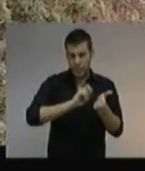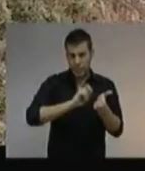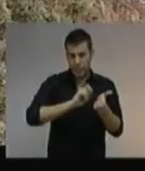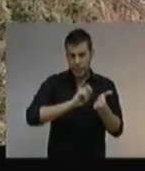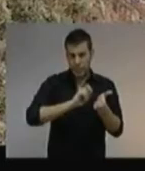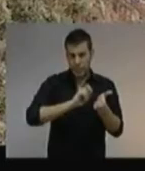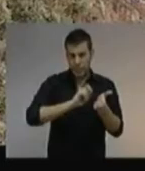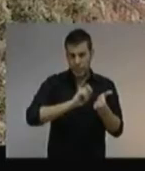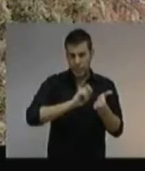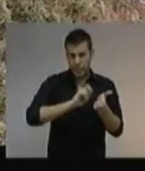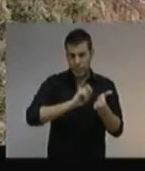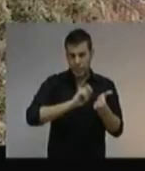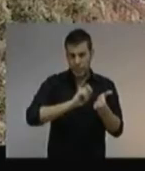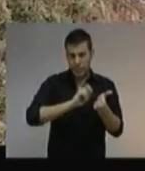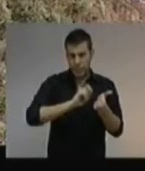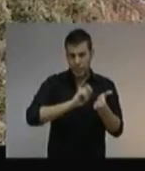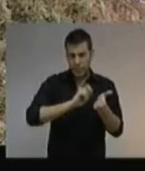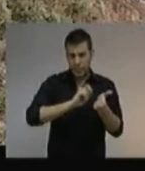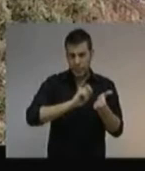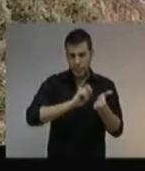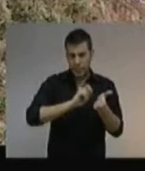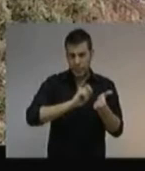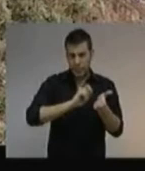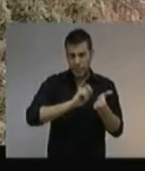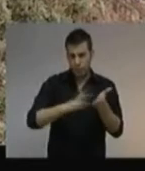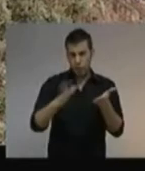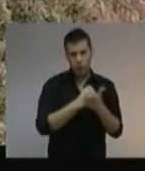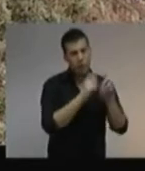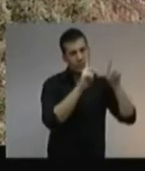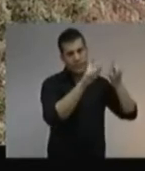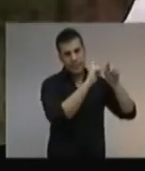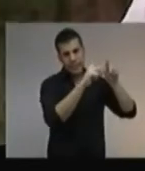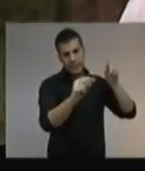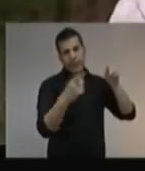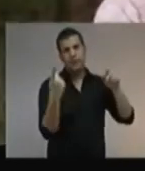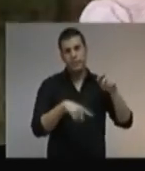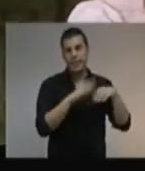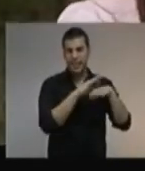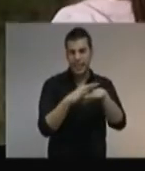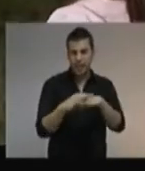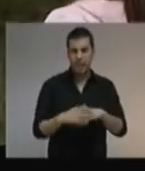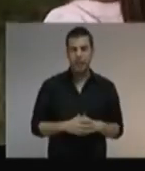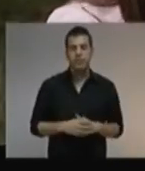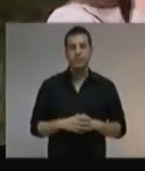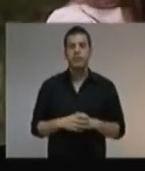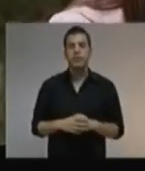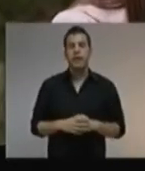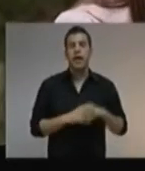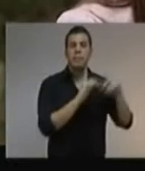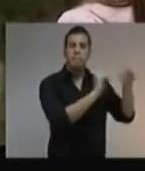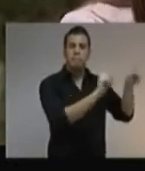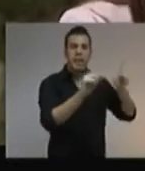kilómetros, bueno, ya tenemos guías para poderlos promocionar y están todos señalizados. ¿Qué tipo de información va a encontrar por el camino? ¿Qué tipo de